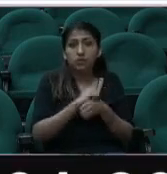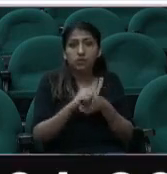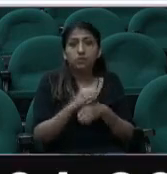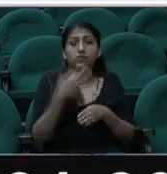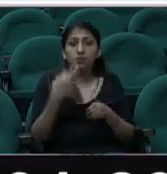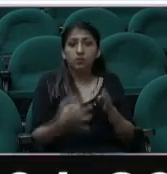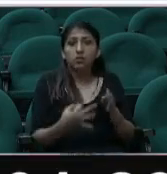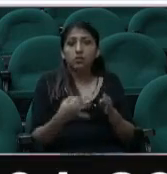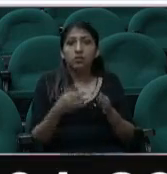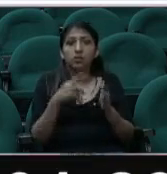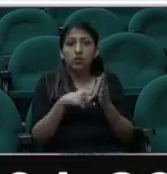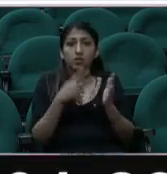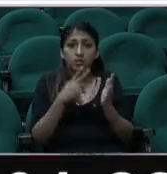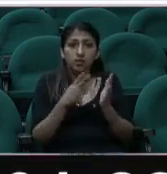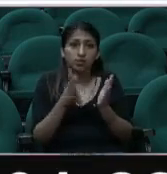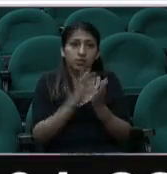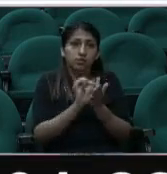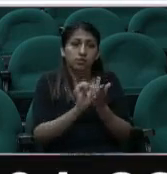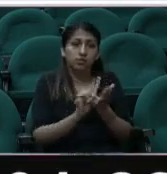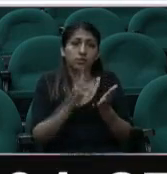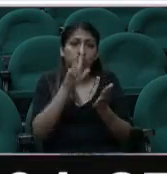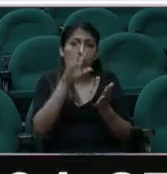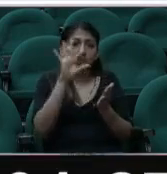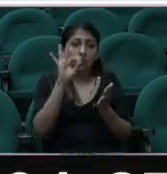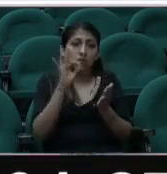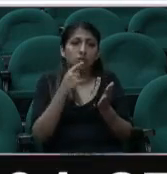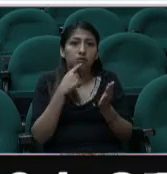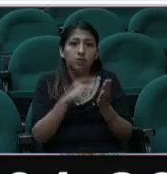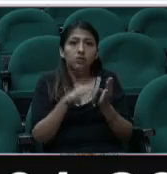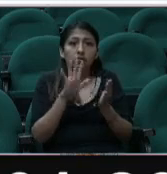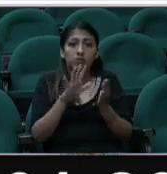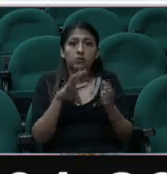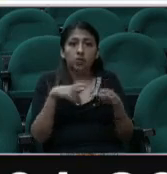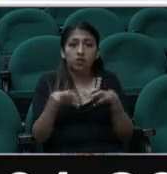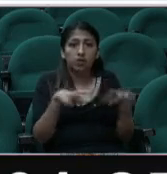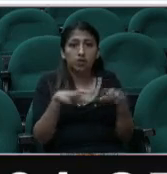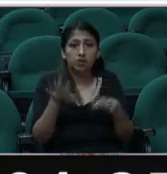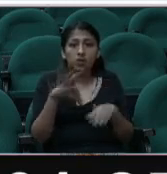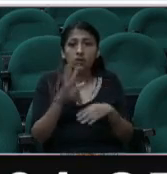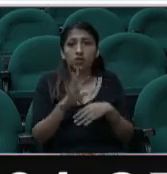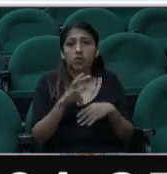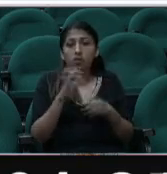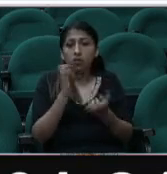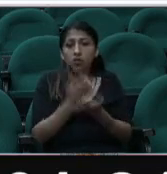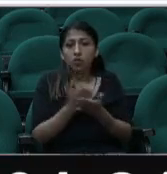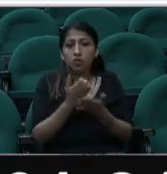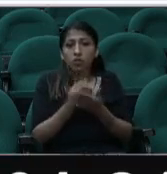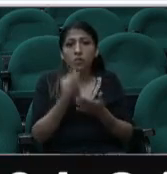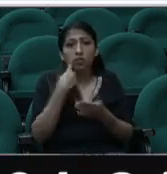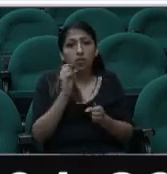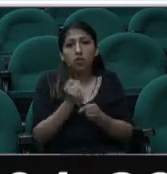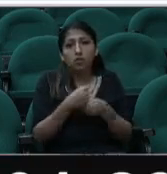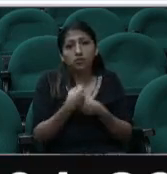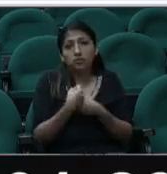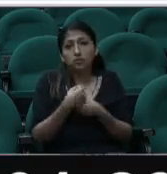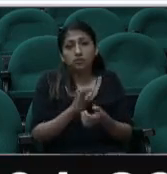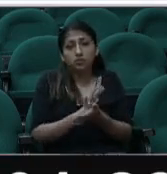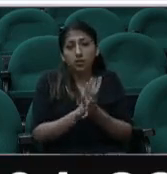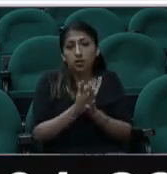correcto y ahí mismo lo tenemos en el artículo 39 donde indica incentivos a la actividad económica sostenible pero que se ha hecho